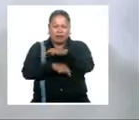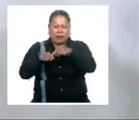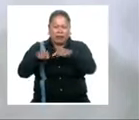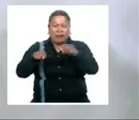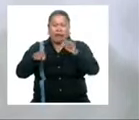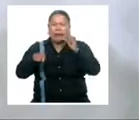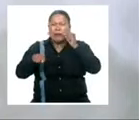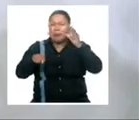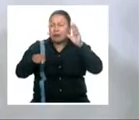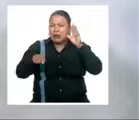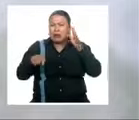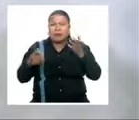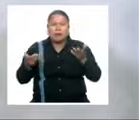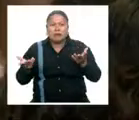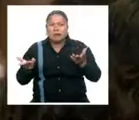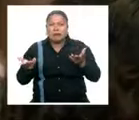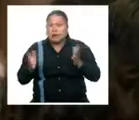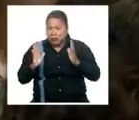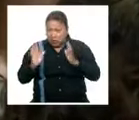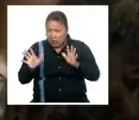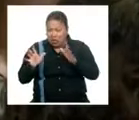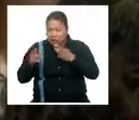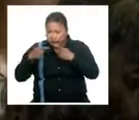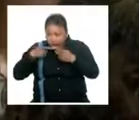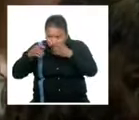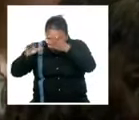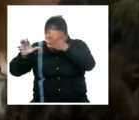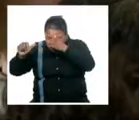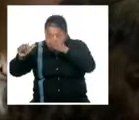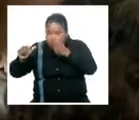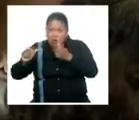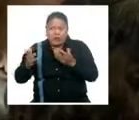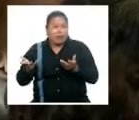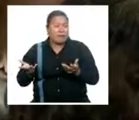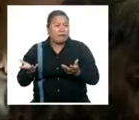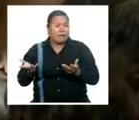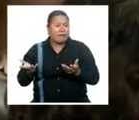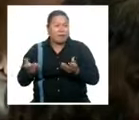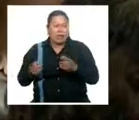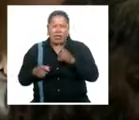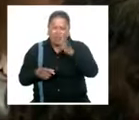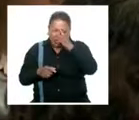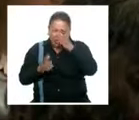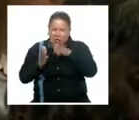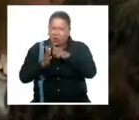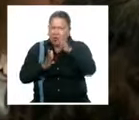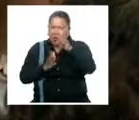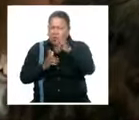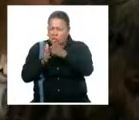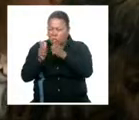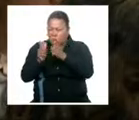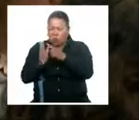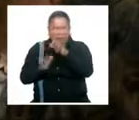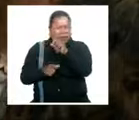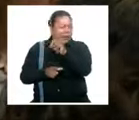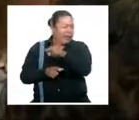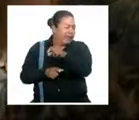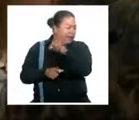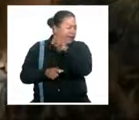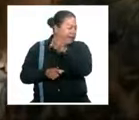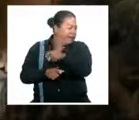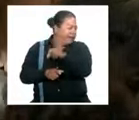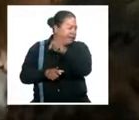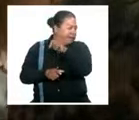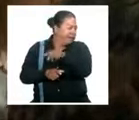días. ¿Qué acuerdos se alcanzaron? Porque estos grupos, creo que es un solo grupo, pues siempre ha hecho lo mismo,